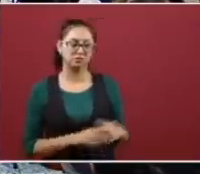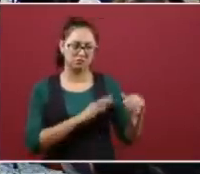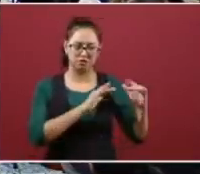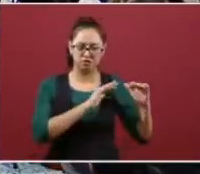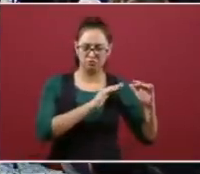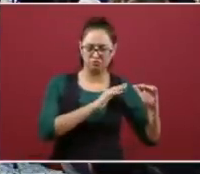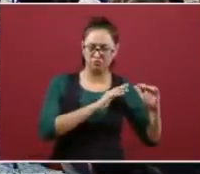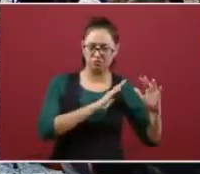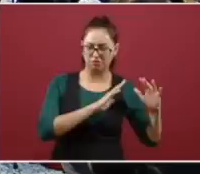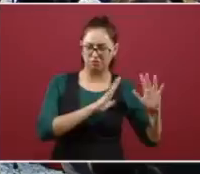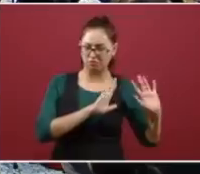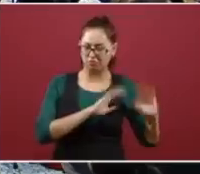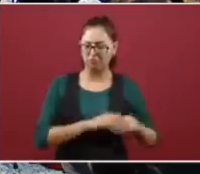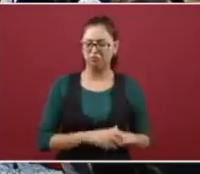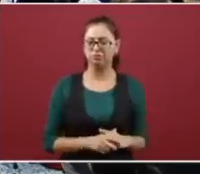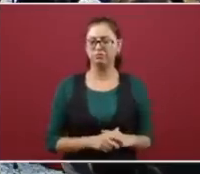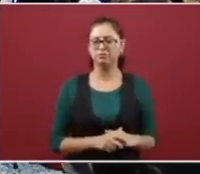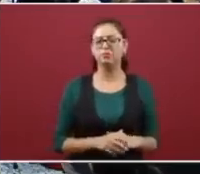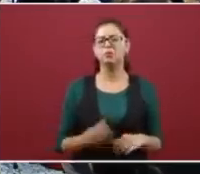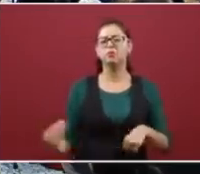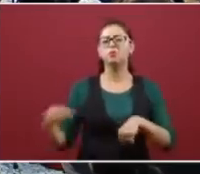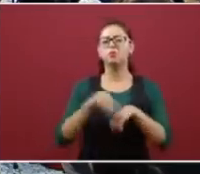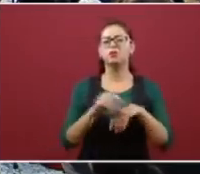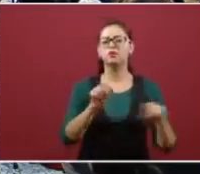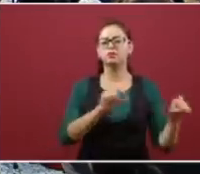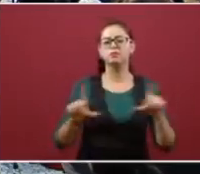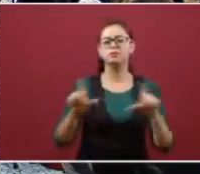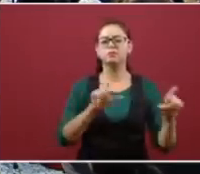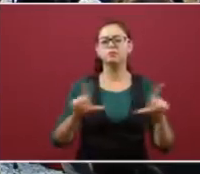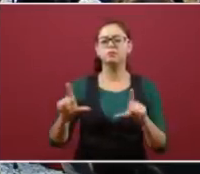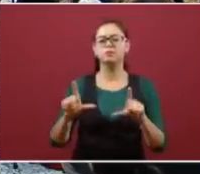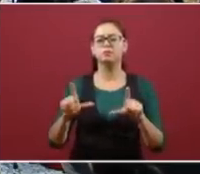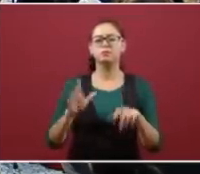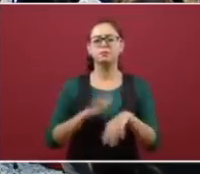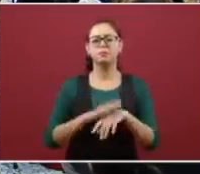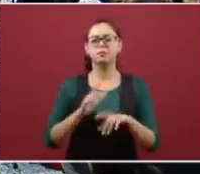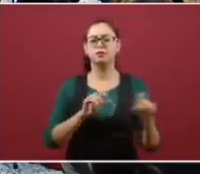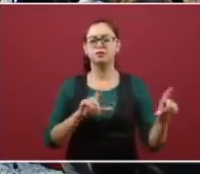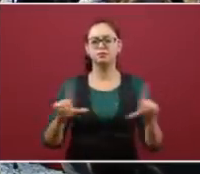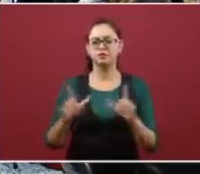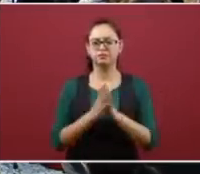si tenemos las otras imágenes donde estaban en el puesto de control